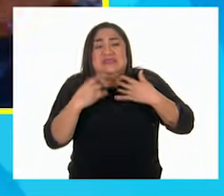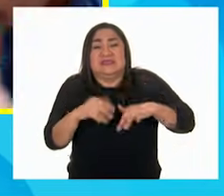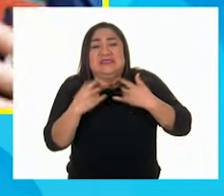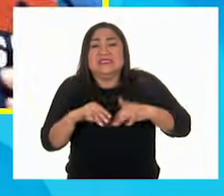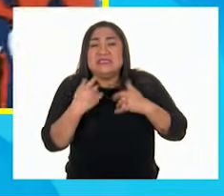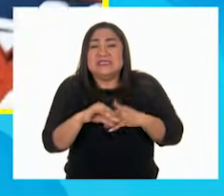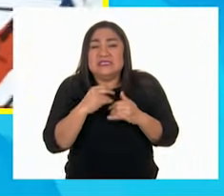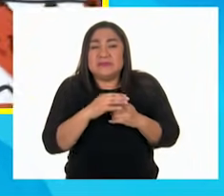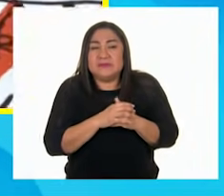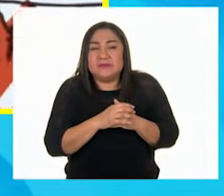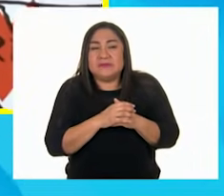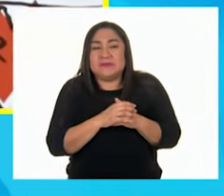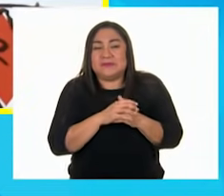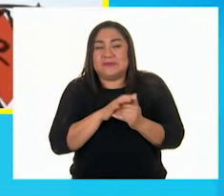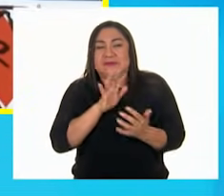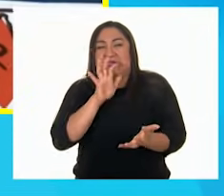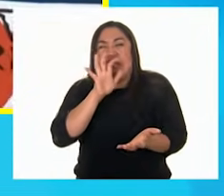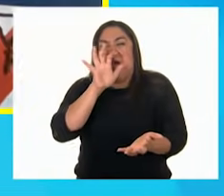¡Ay!